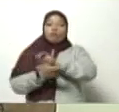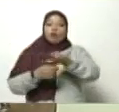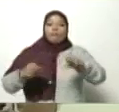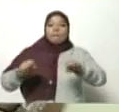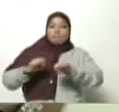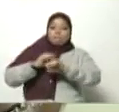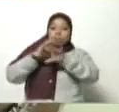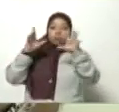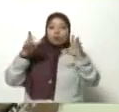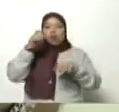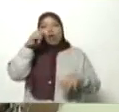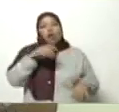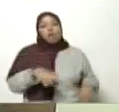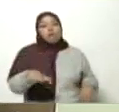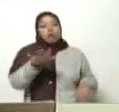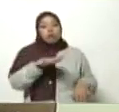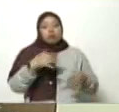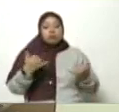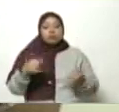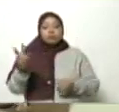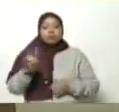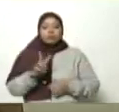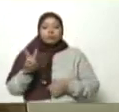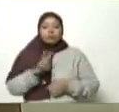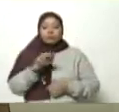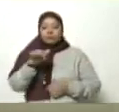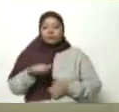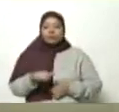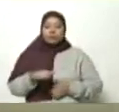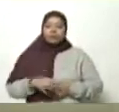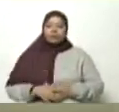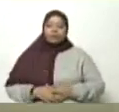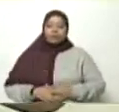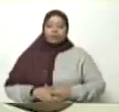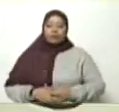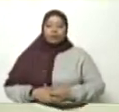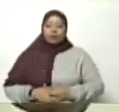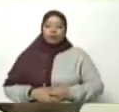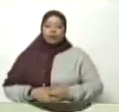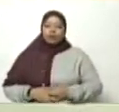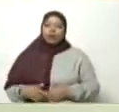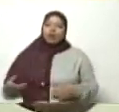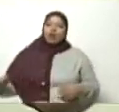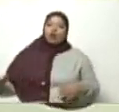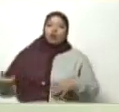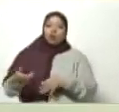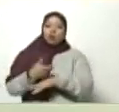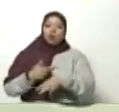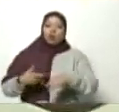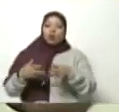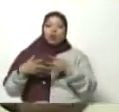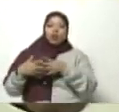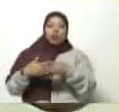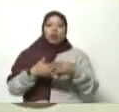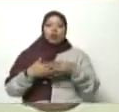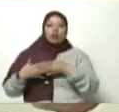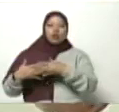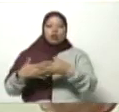No es lo que el pueblo diga. Aquí en Venezuela, mira, ellos gobernaron este país, Estados Unidos gobernó este